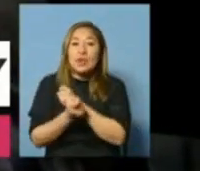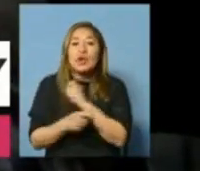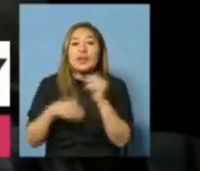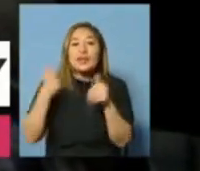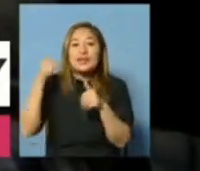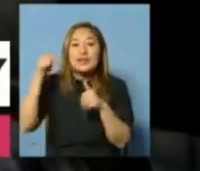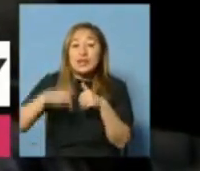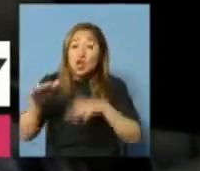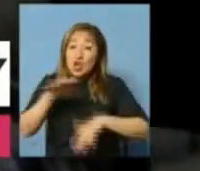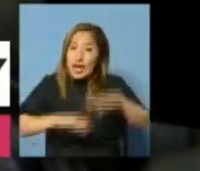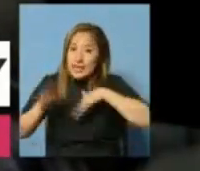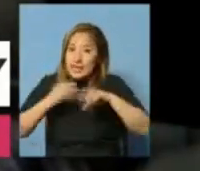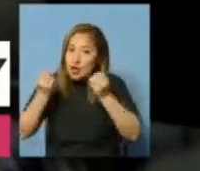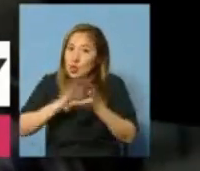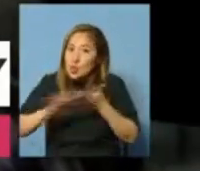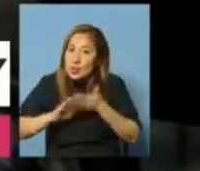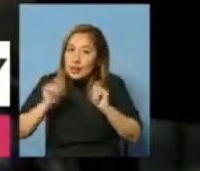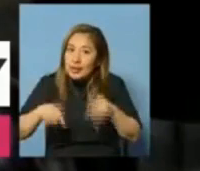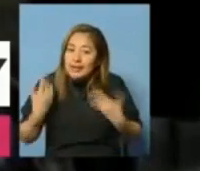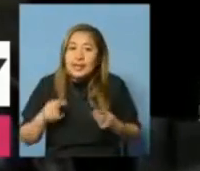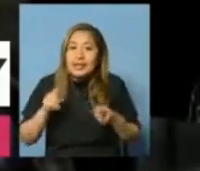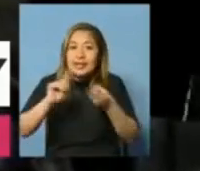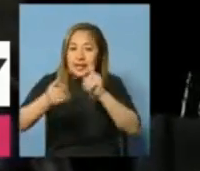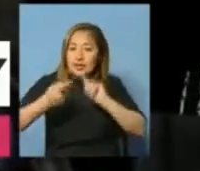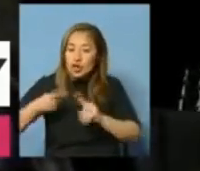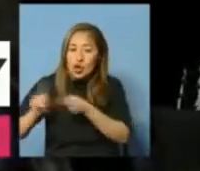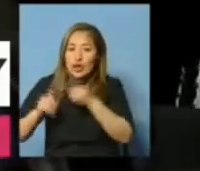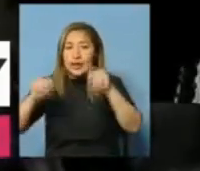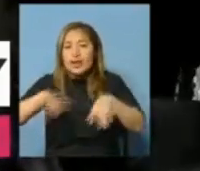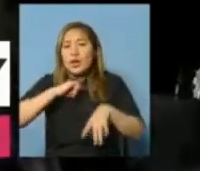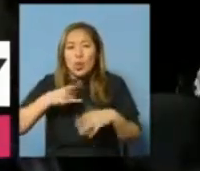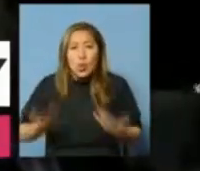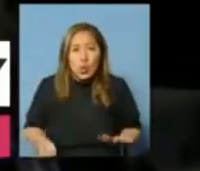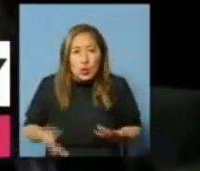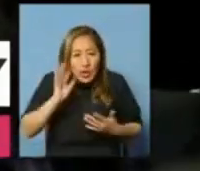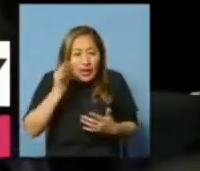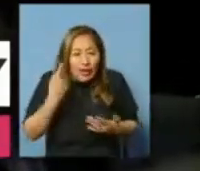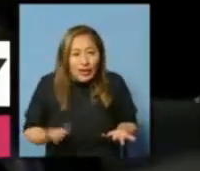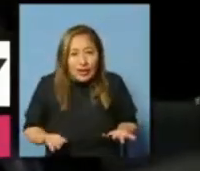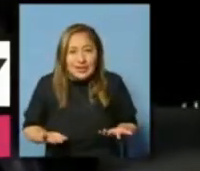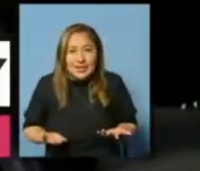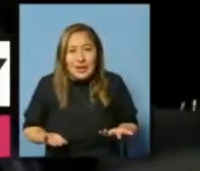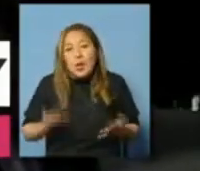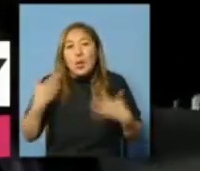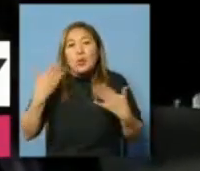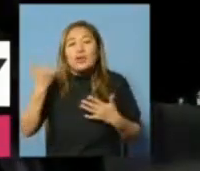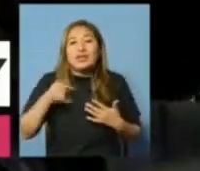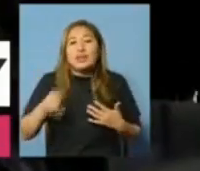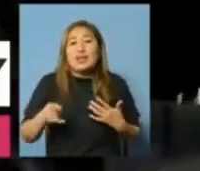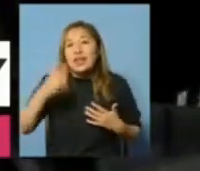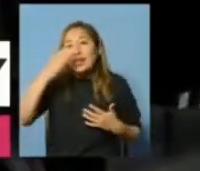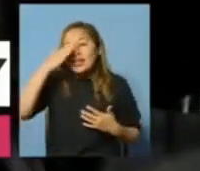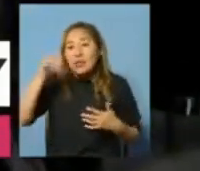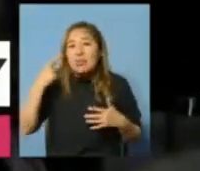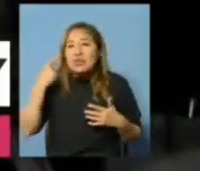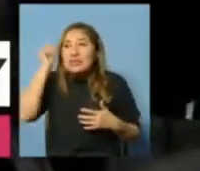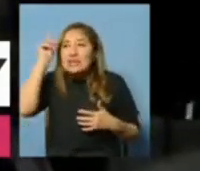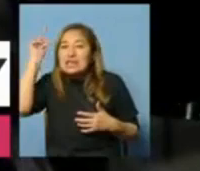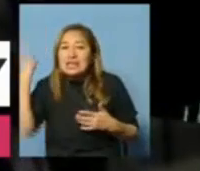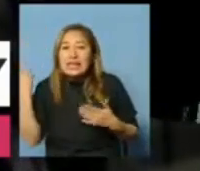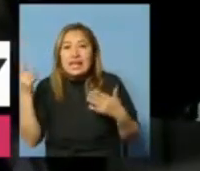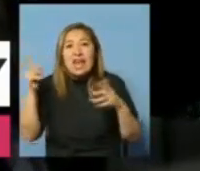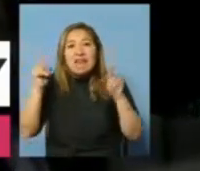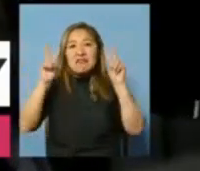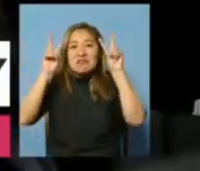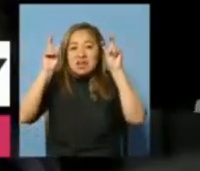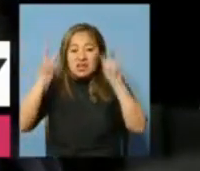una estructural, digamos, ¿no? Que tiene que ver con lo que está pasando con Jujuy, y ustedes lo ven, digamos. Podrán tener después posiciones sobre